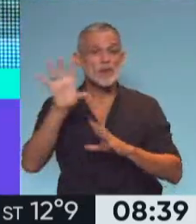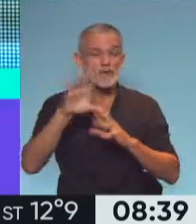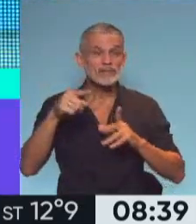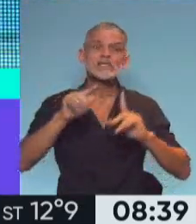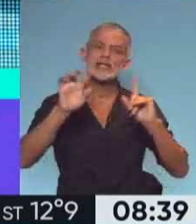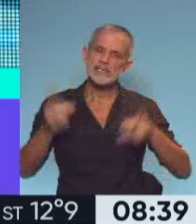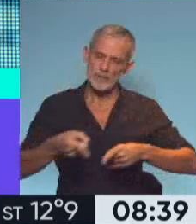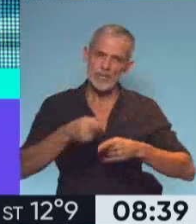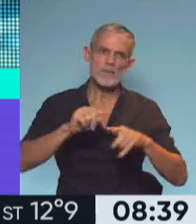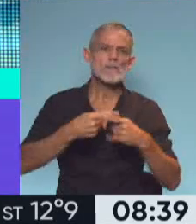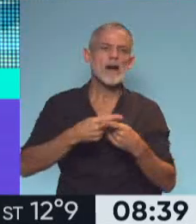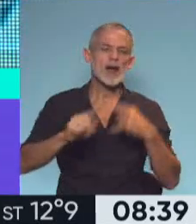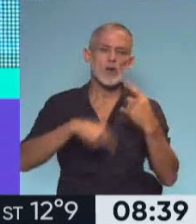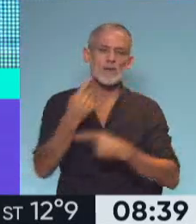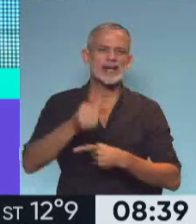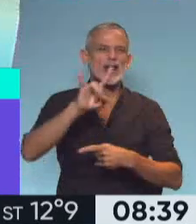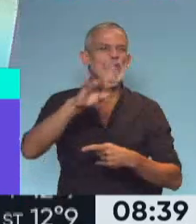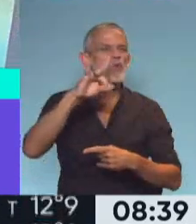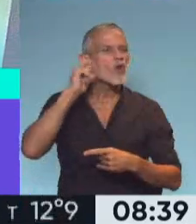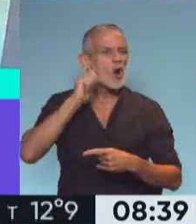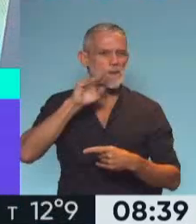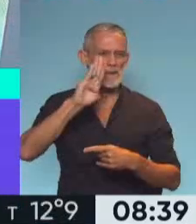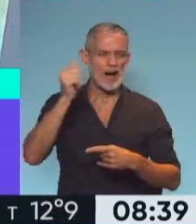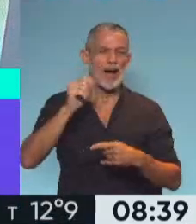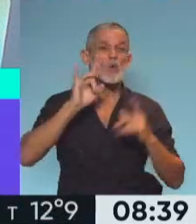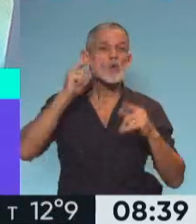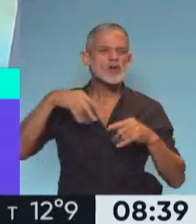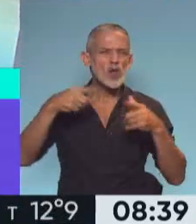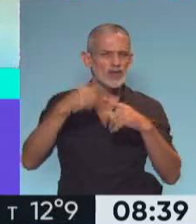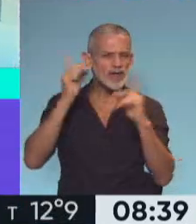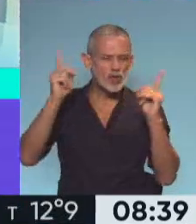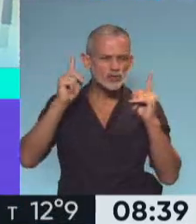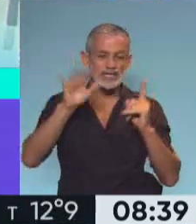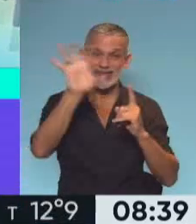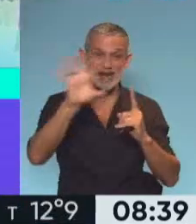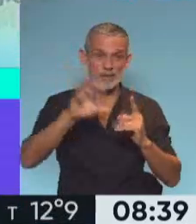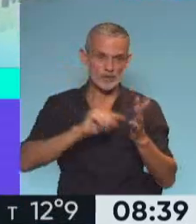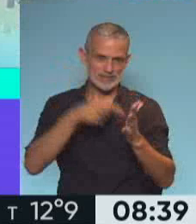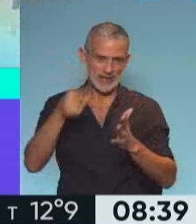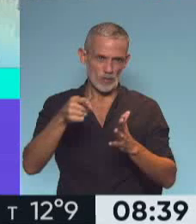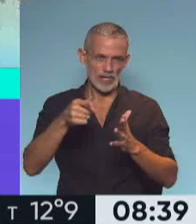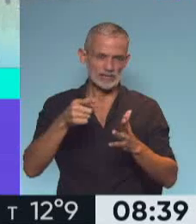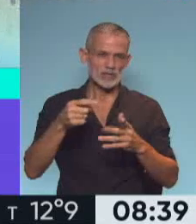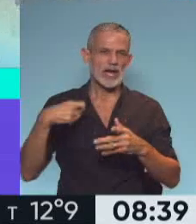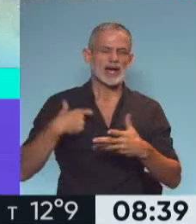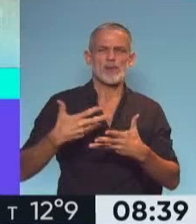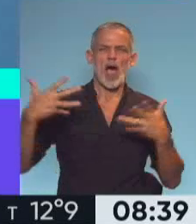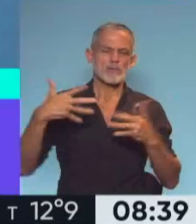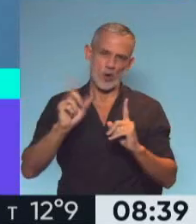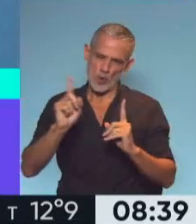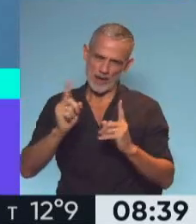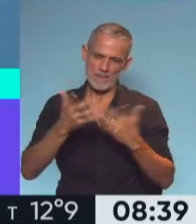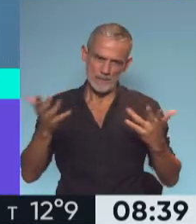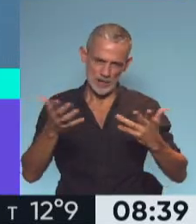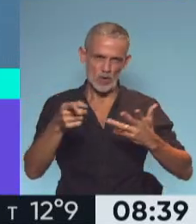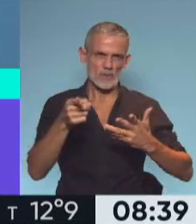paro para el día de mañana UDOCBA, la unión justamente de docentes de la provincia de Buenos Aires. No es el gremio No, mayoritario, hay que decir que porque ayer hubo una